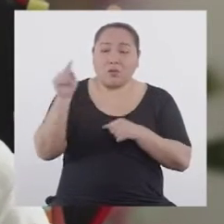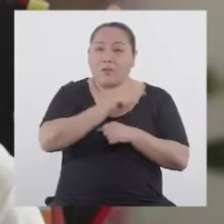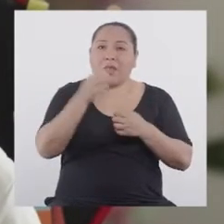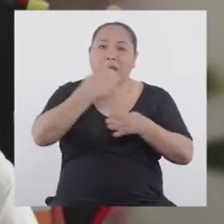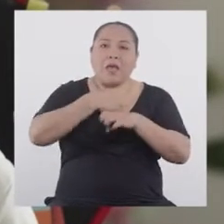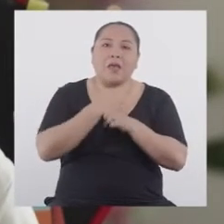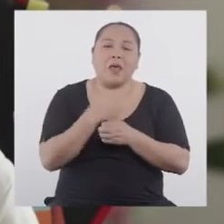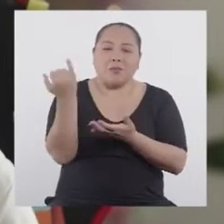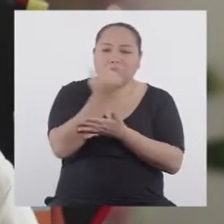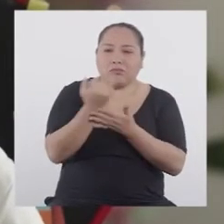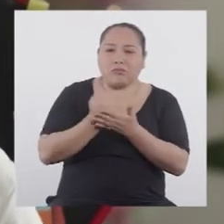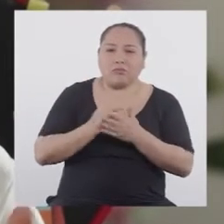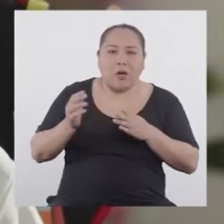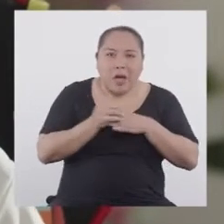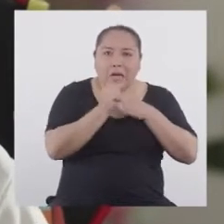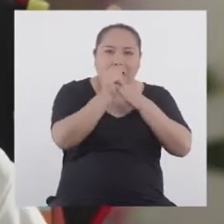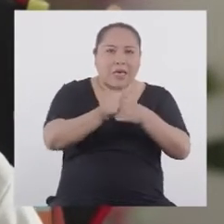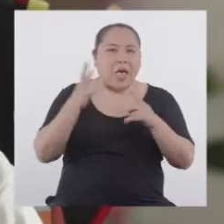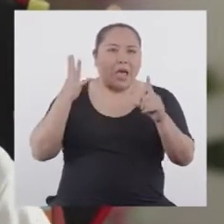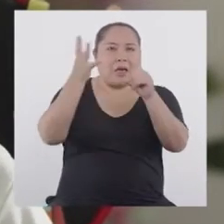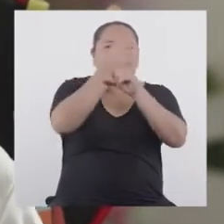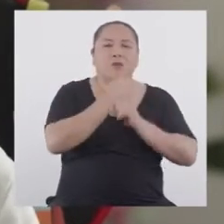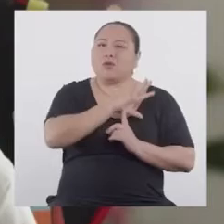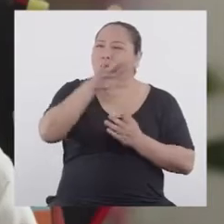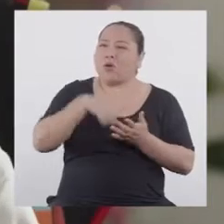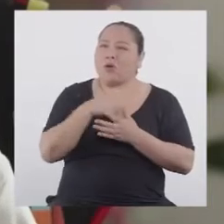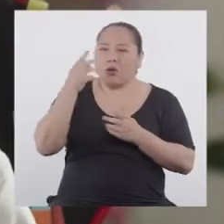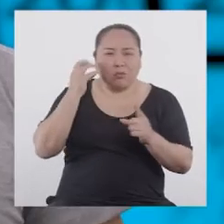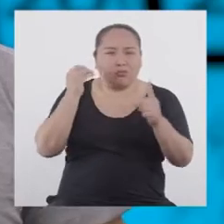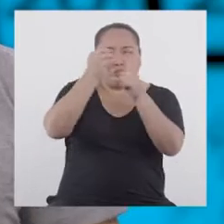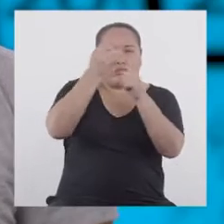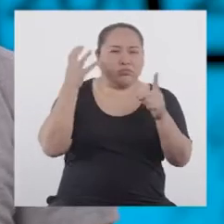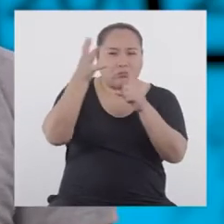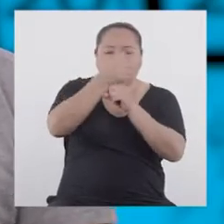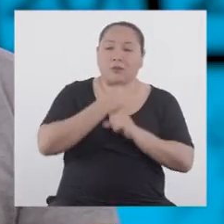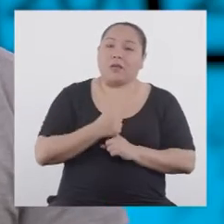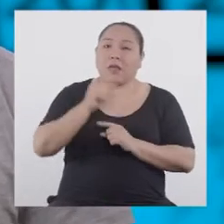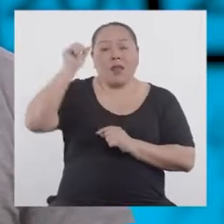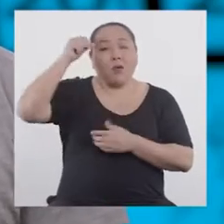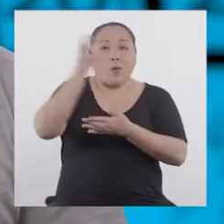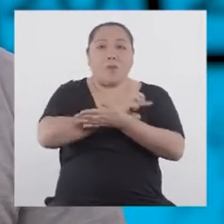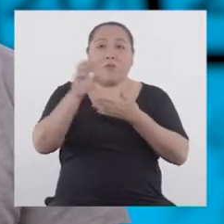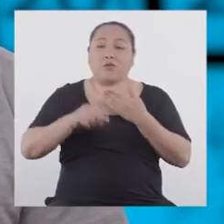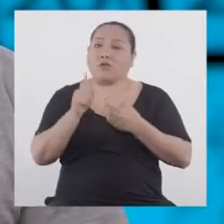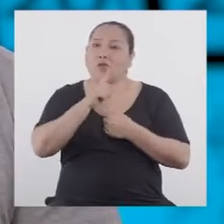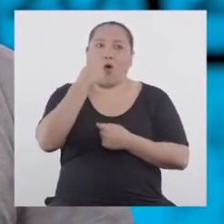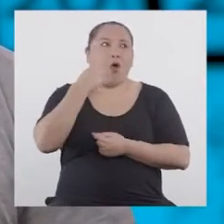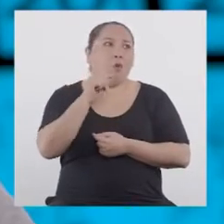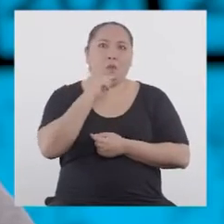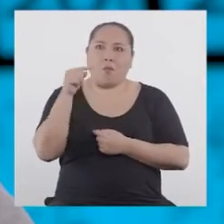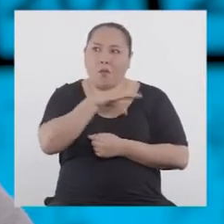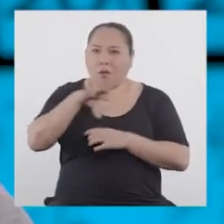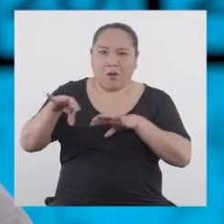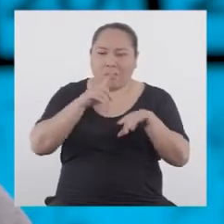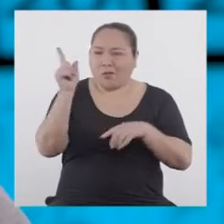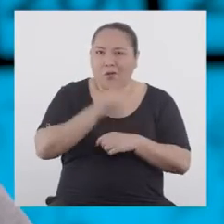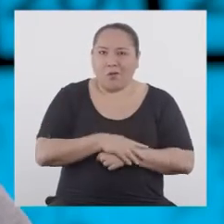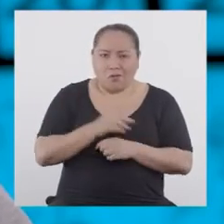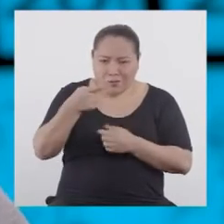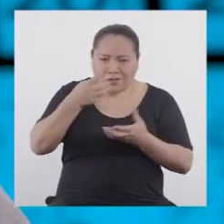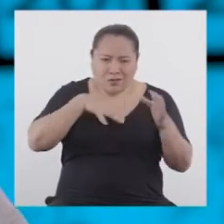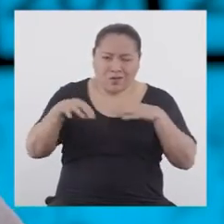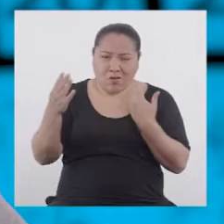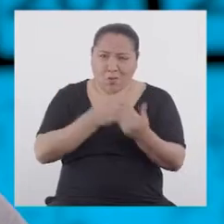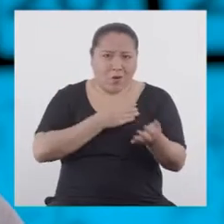computacional para crear diagramas que te orienten a lograr todo lo que te propongas. Recuerda que las profesiones no tienen género y puedes